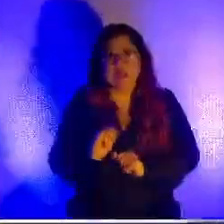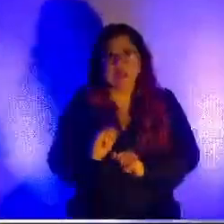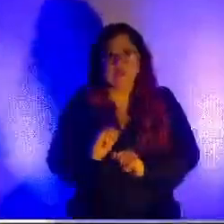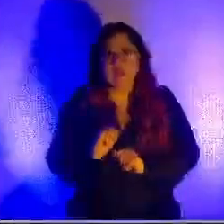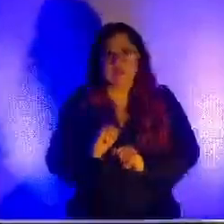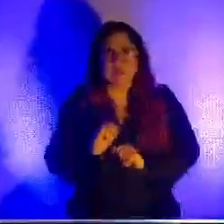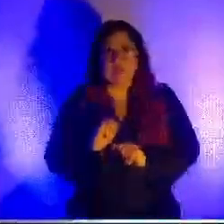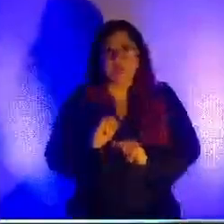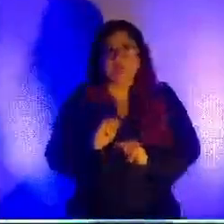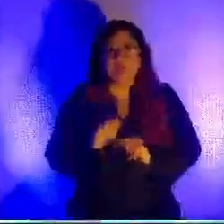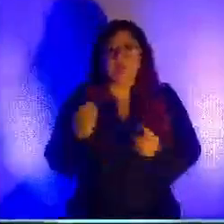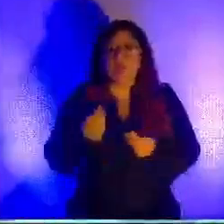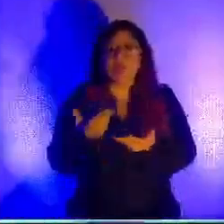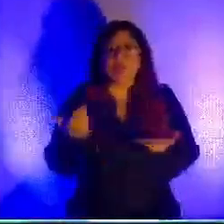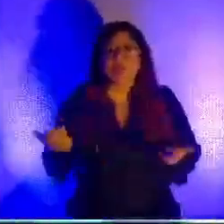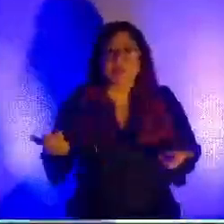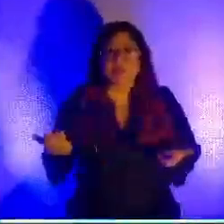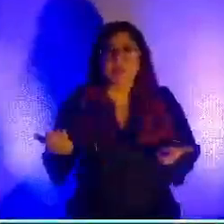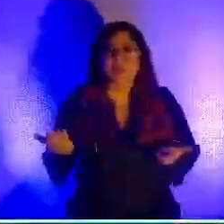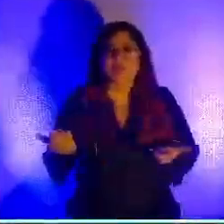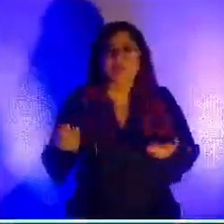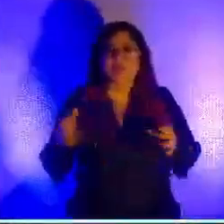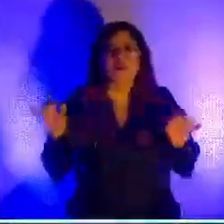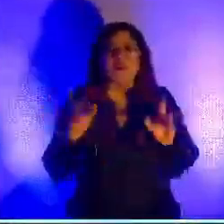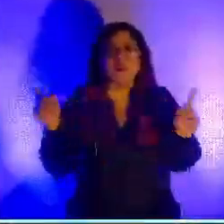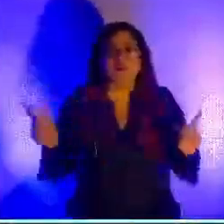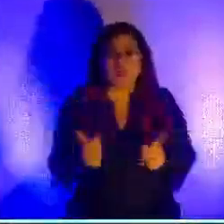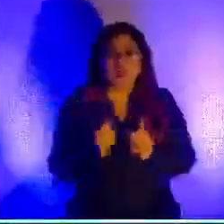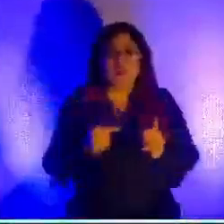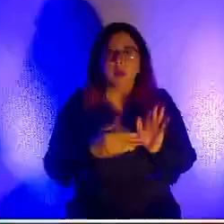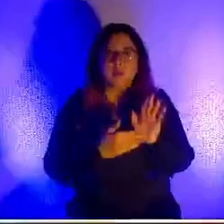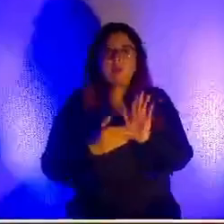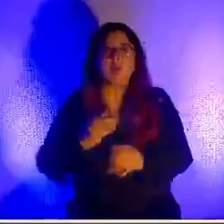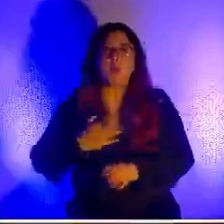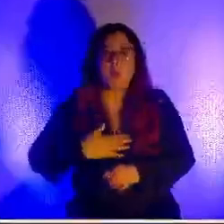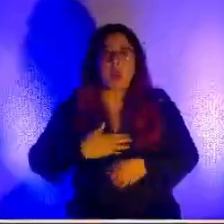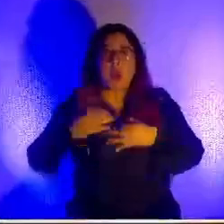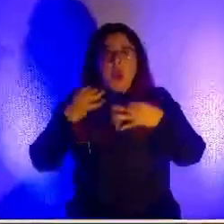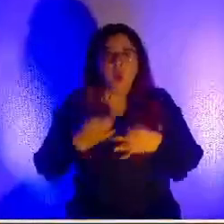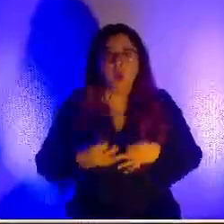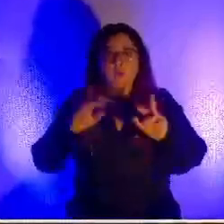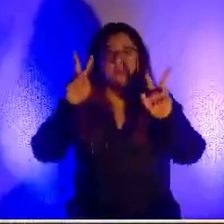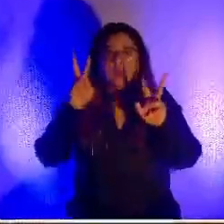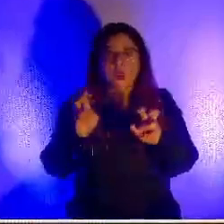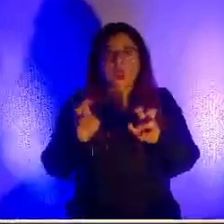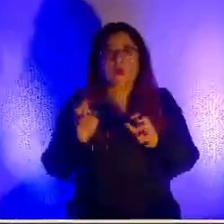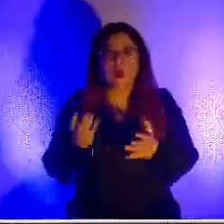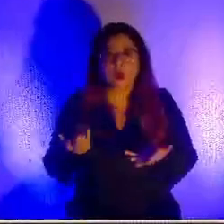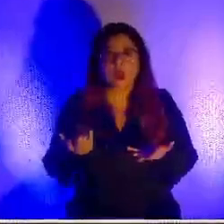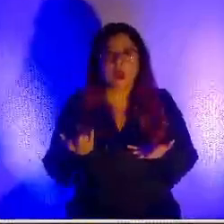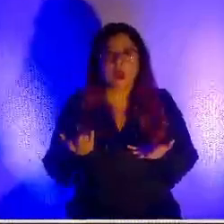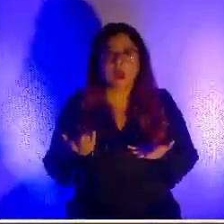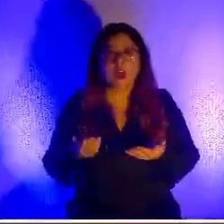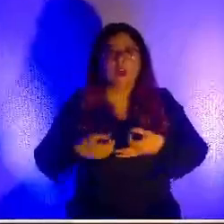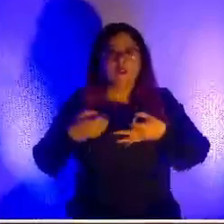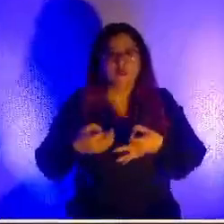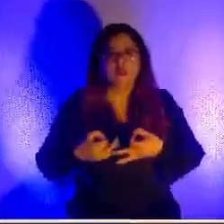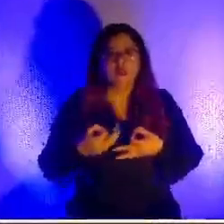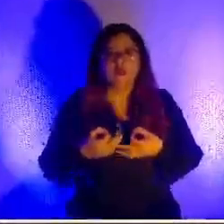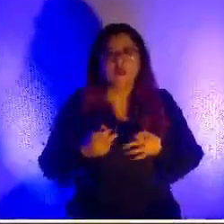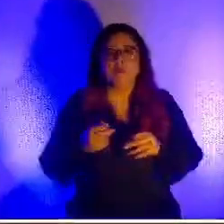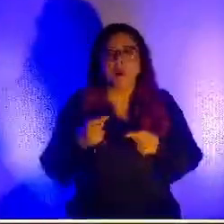muy rápido y qué está pasando hoy así para simplificar mi presentación Es una presentación que va a dar un poco más de